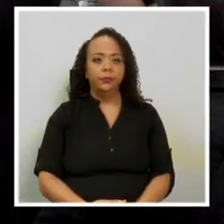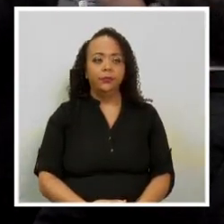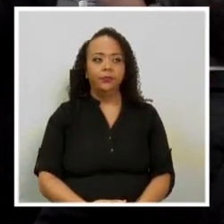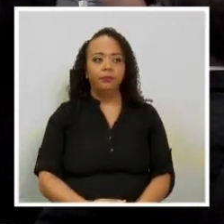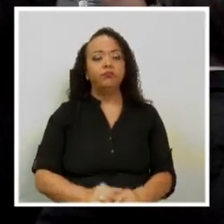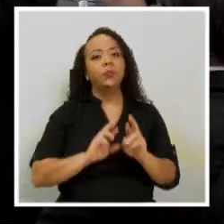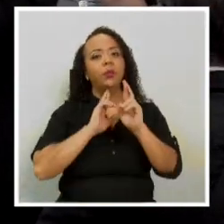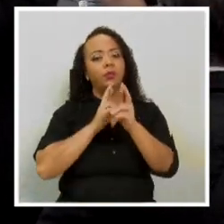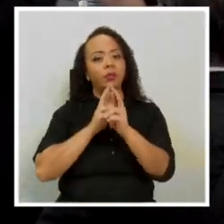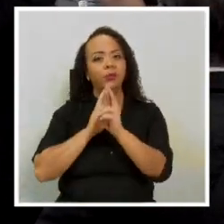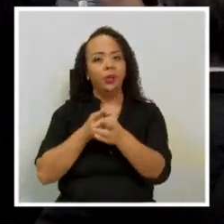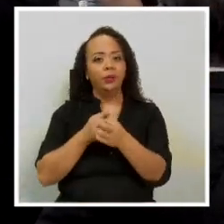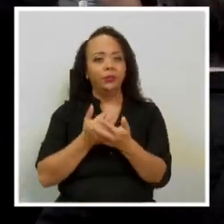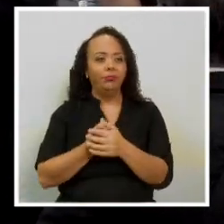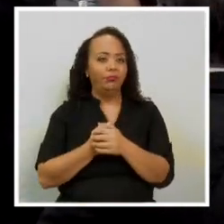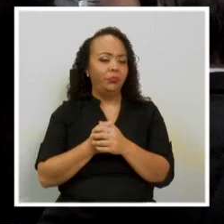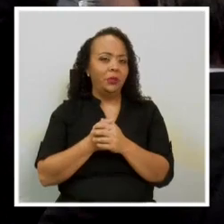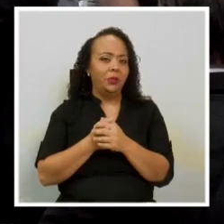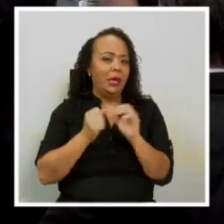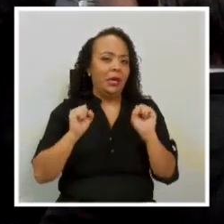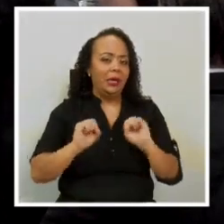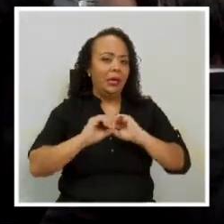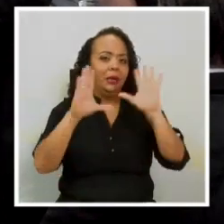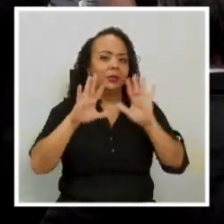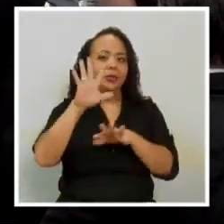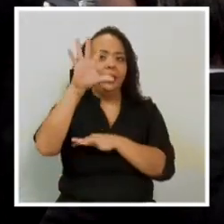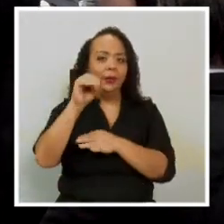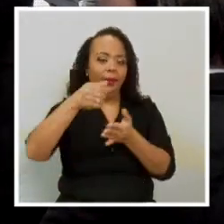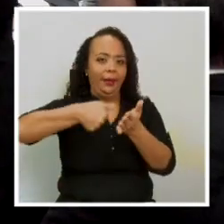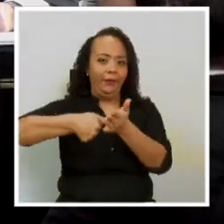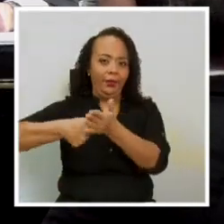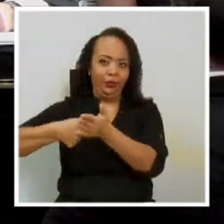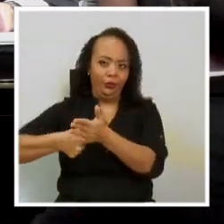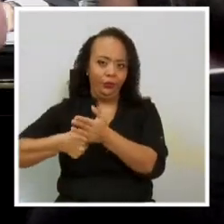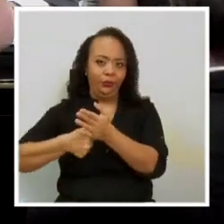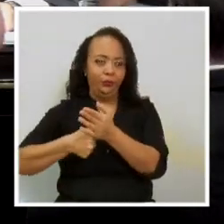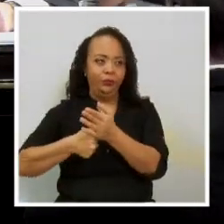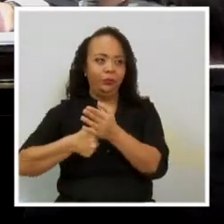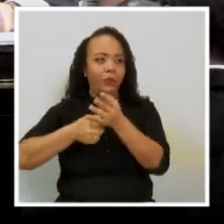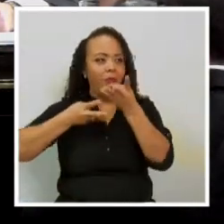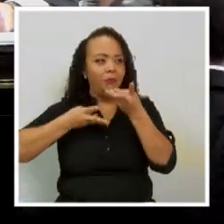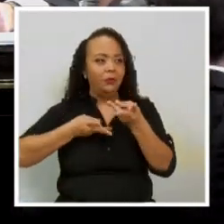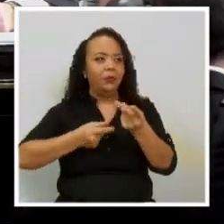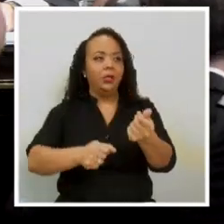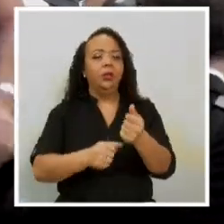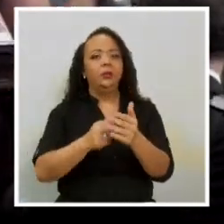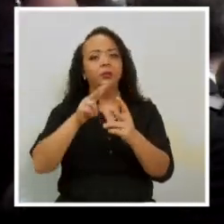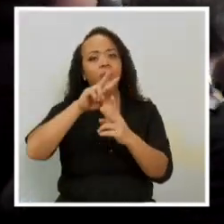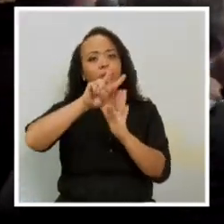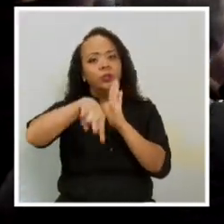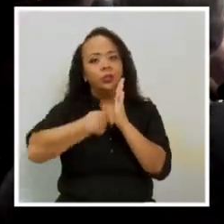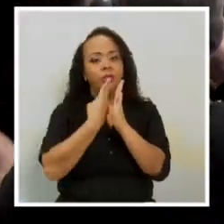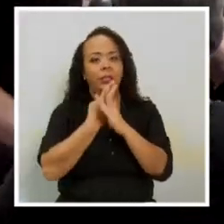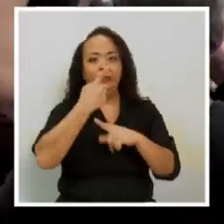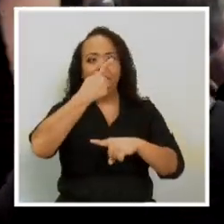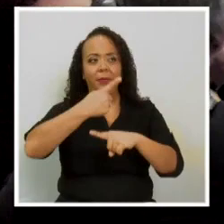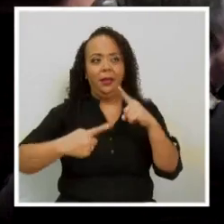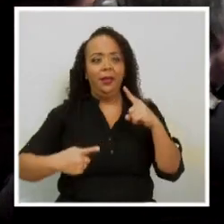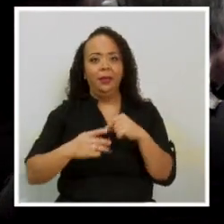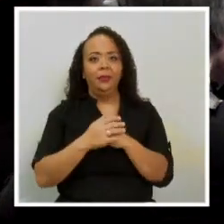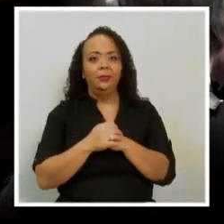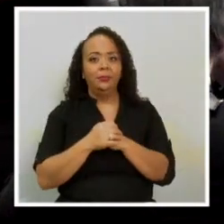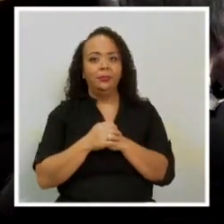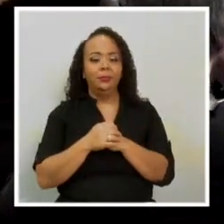Prácticamente, Melanie, contundente, 50 votos, es decir, fluyeron esas 2 horas y media